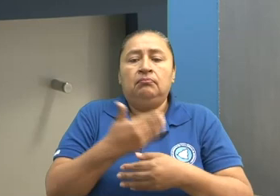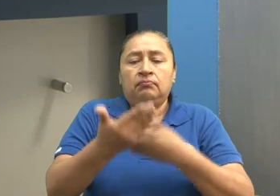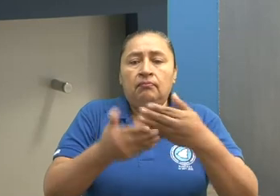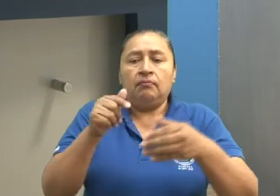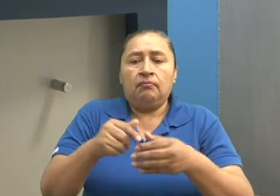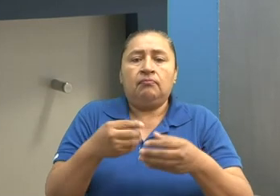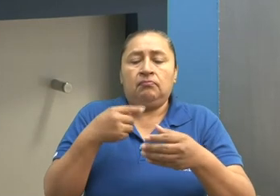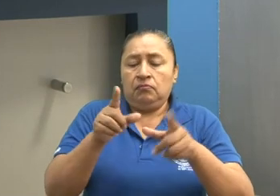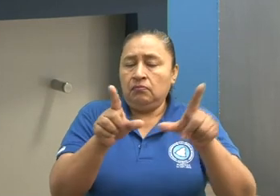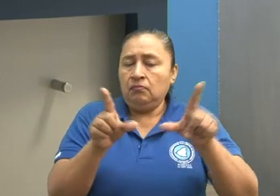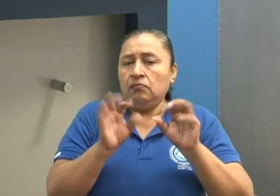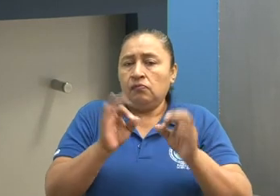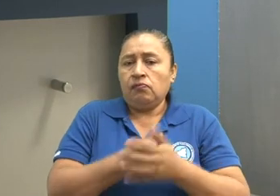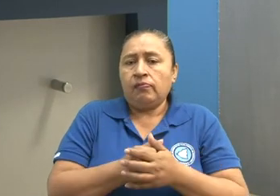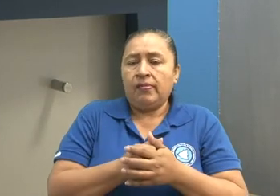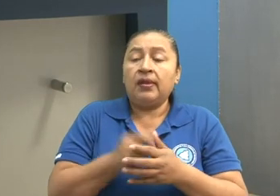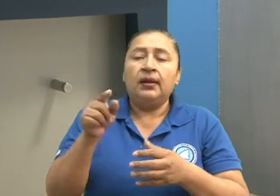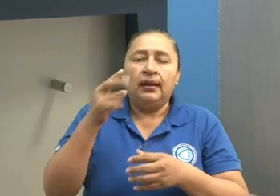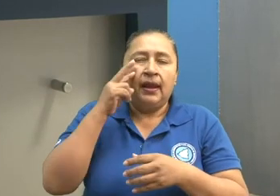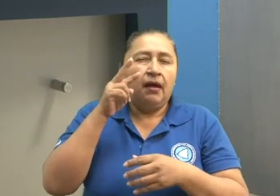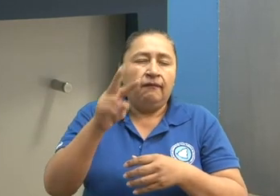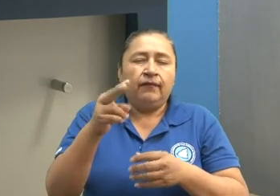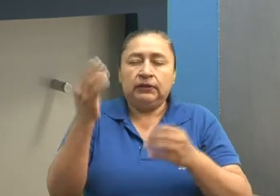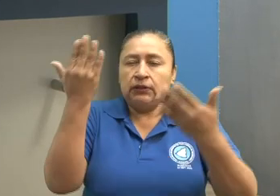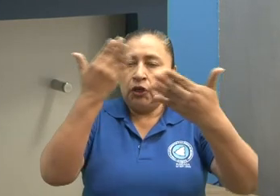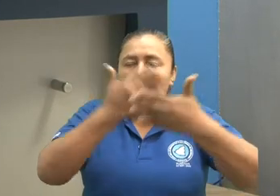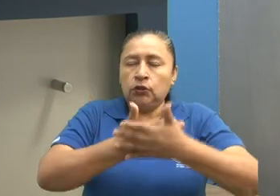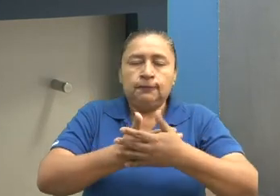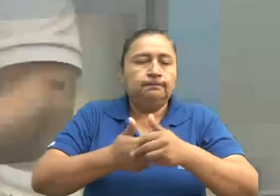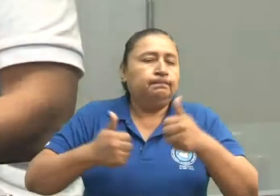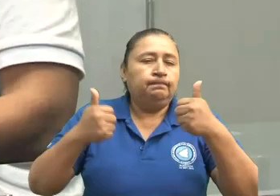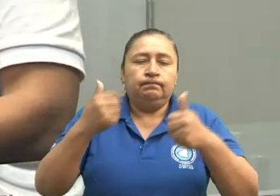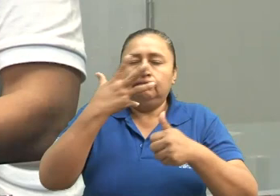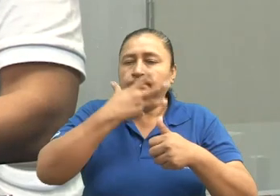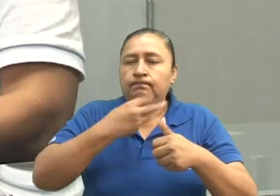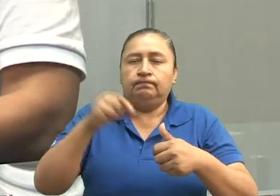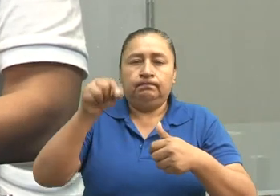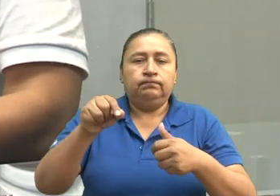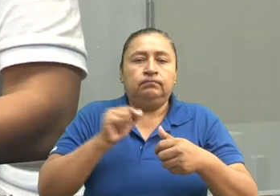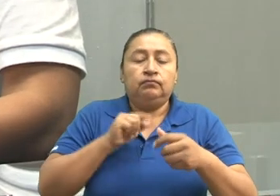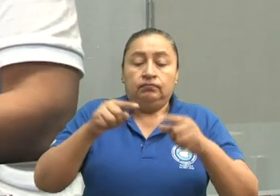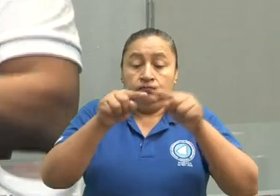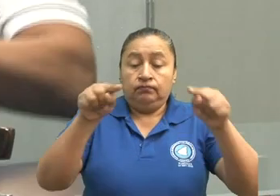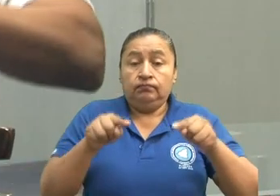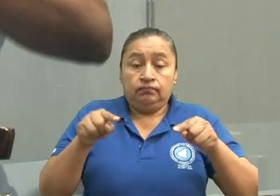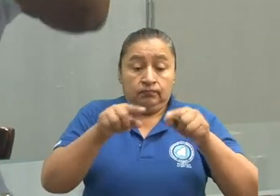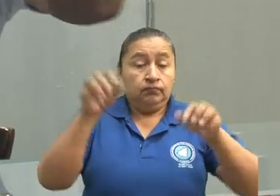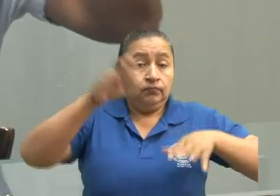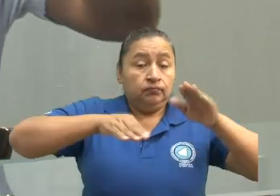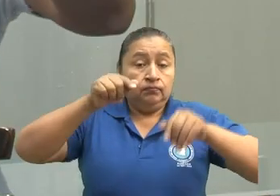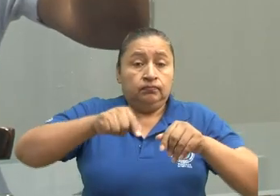punto bastante frecuente. La vista nocturna es espectacular. Y desde la parte de las piscinas que